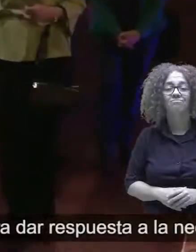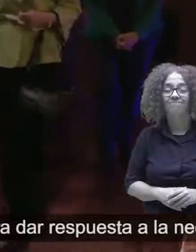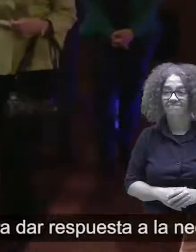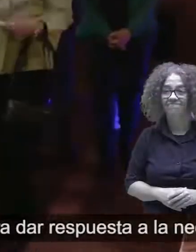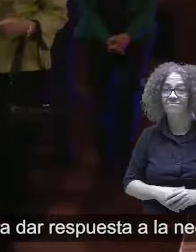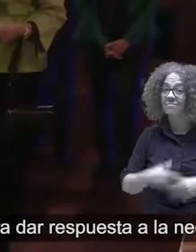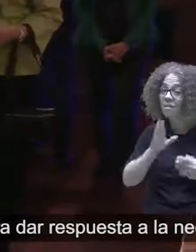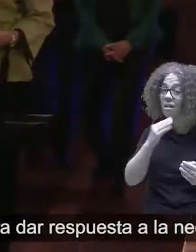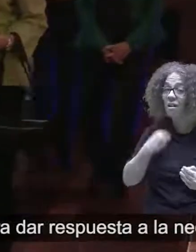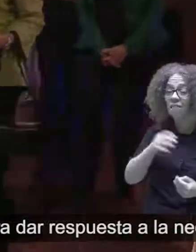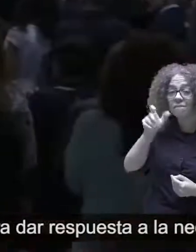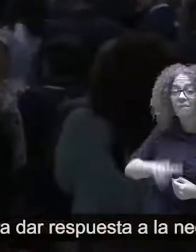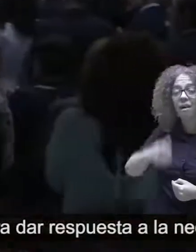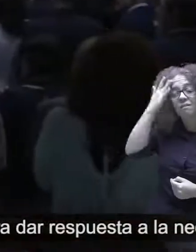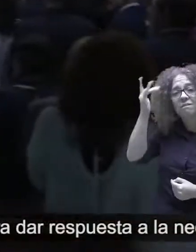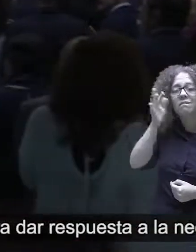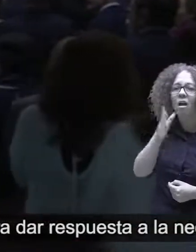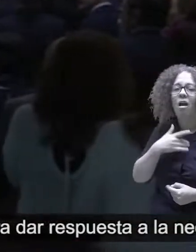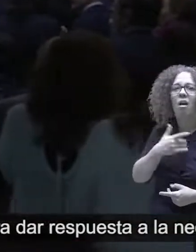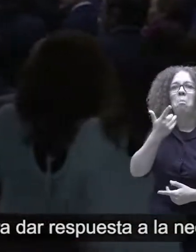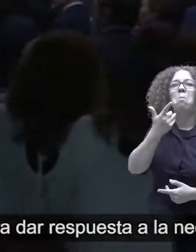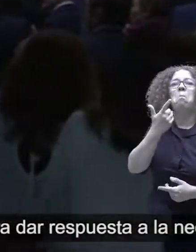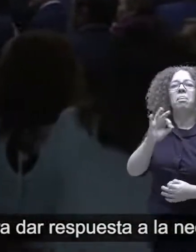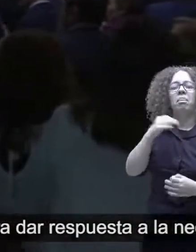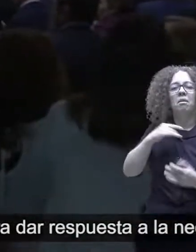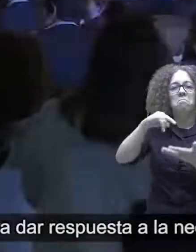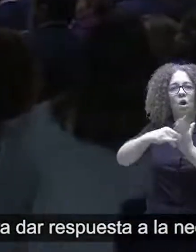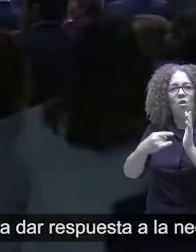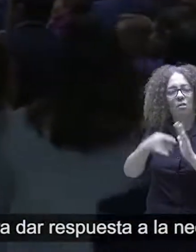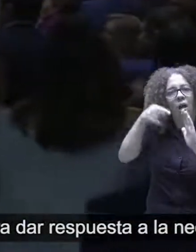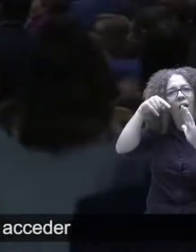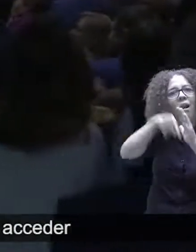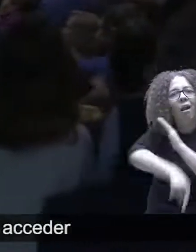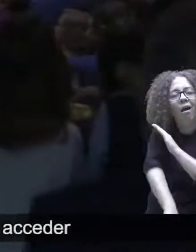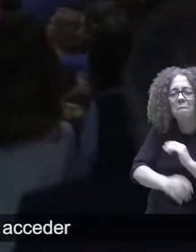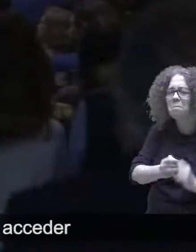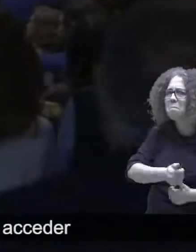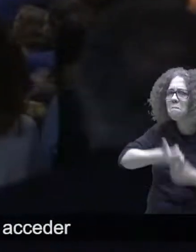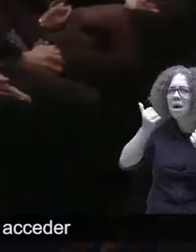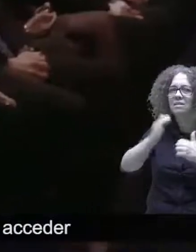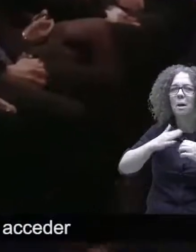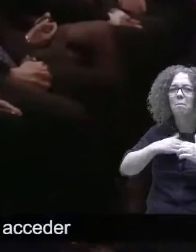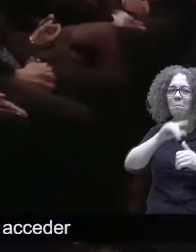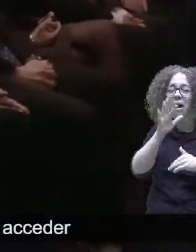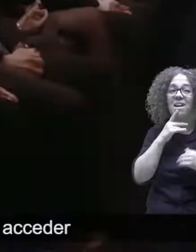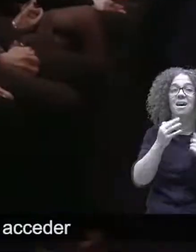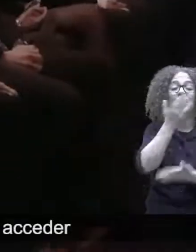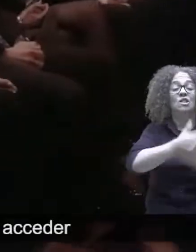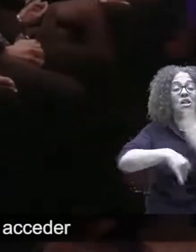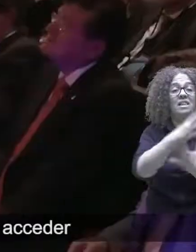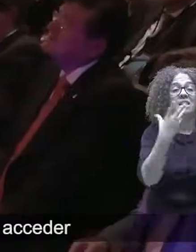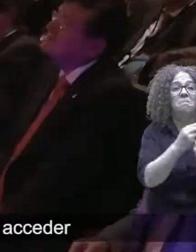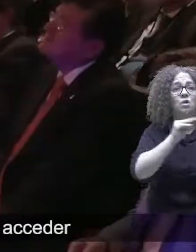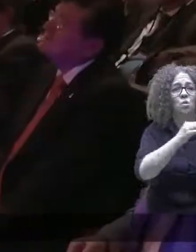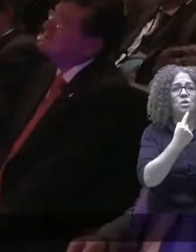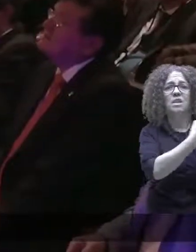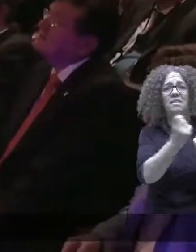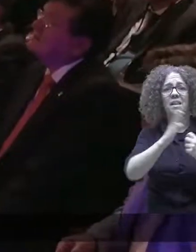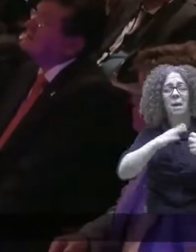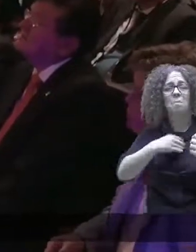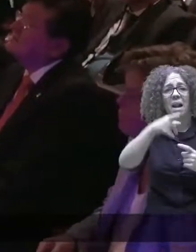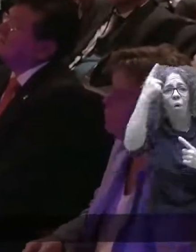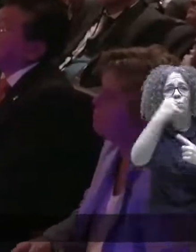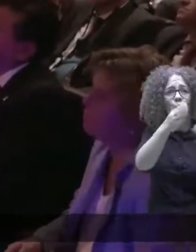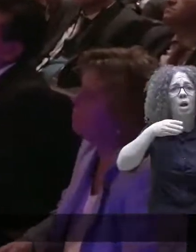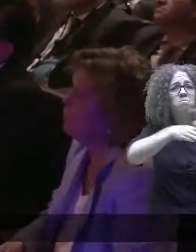Así Su Majestad pudo conocer más sobre el proyecto que nació para dar respuesta a la necesidad que tienen las personas con discapacidad de acceder